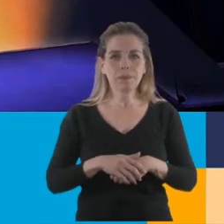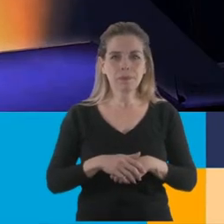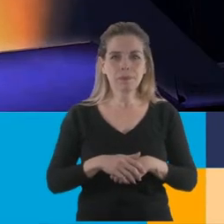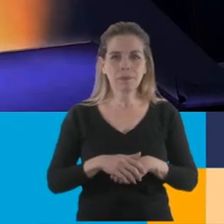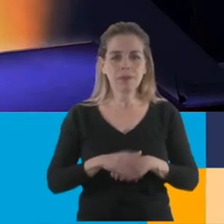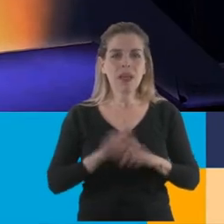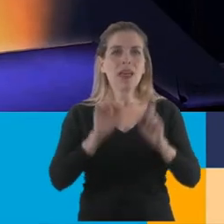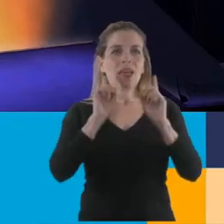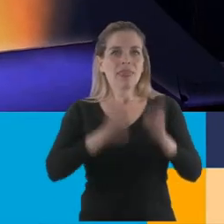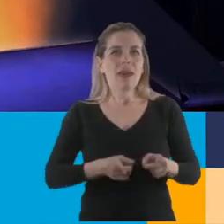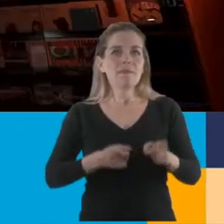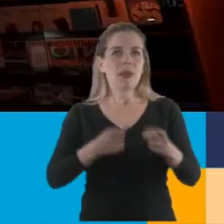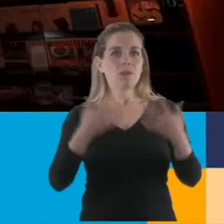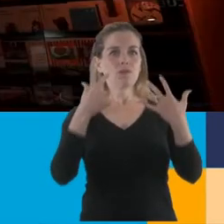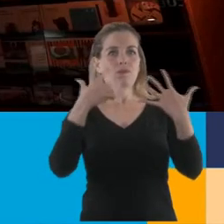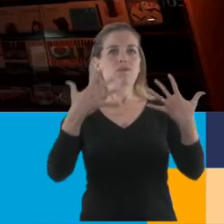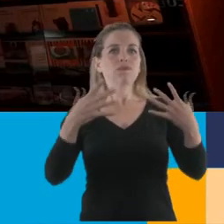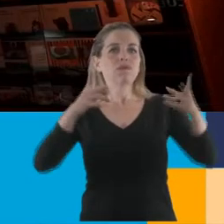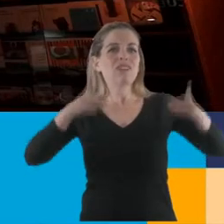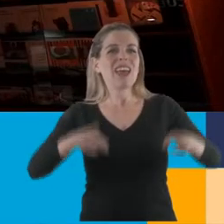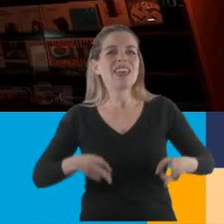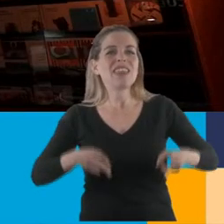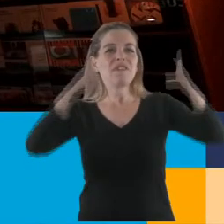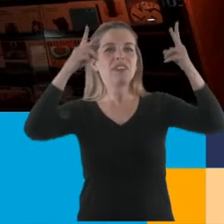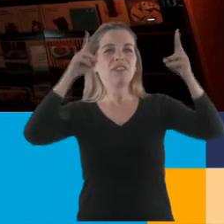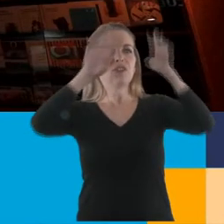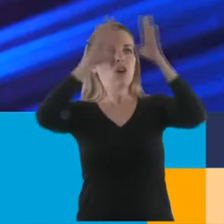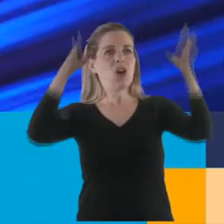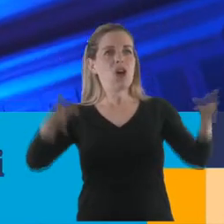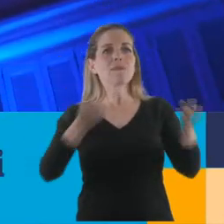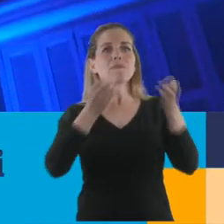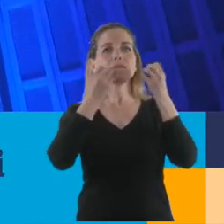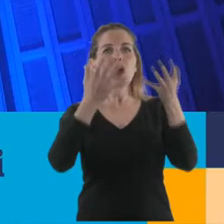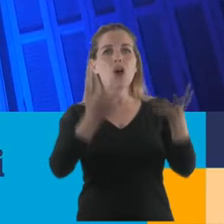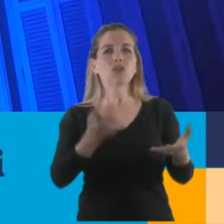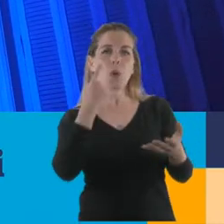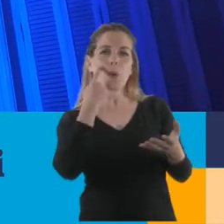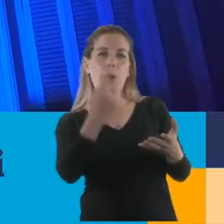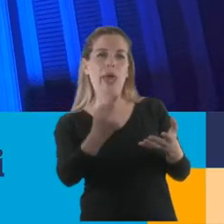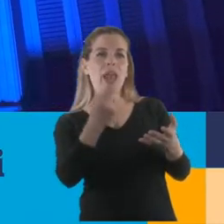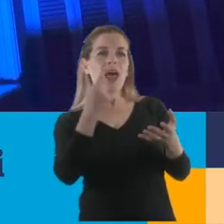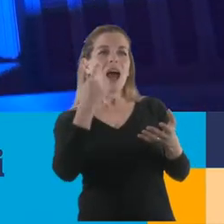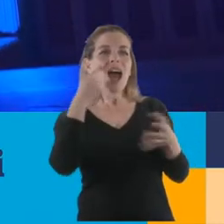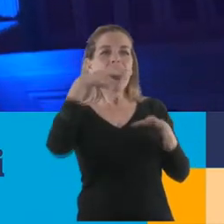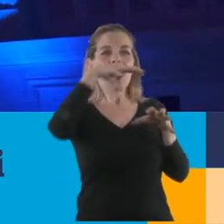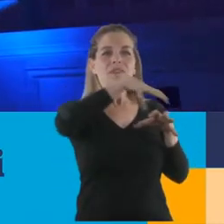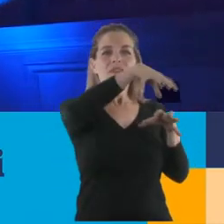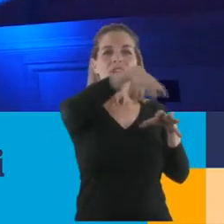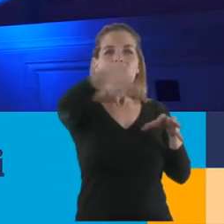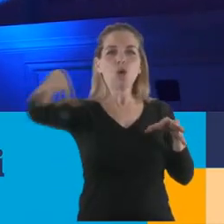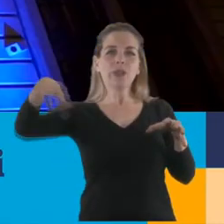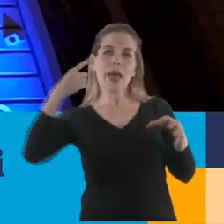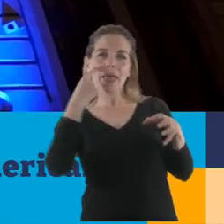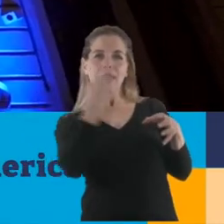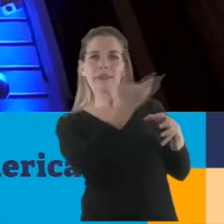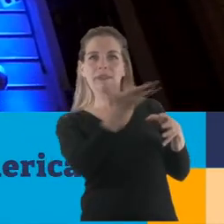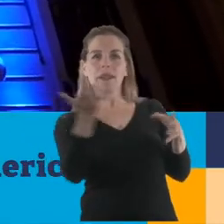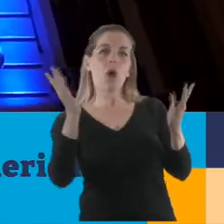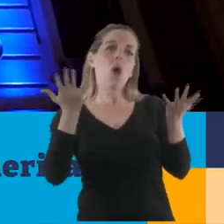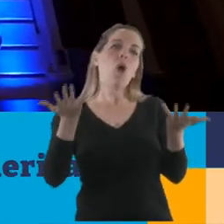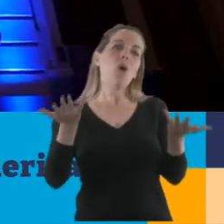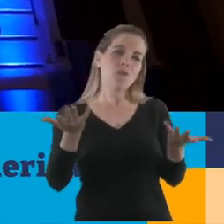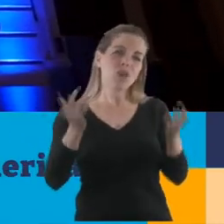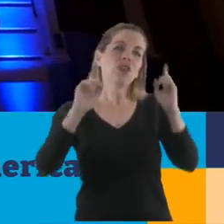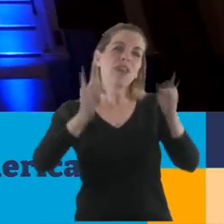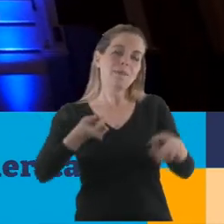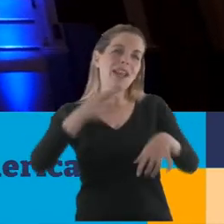Y además que es imponente, ¿eh? Es realmente imponente, ¿no? Ver a todas las facultades juntas. Y también, obviamente, la de medicina, ¿no? Que